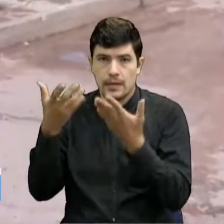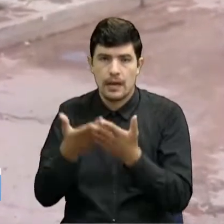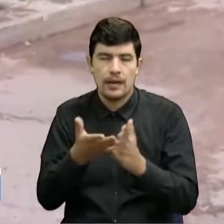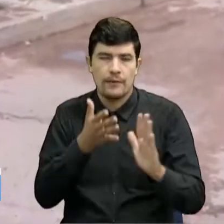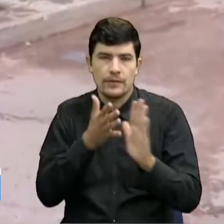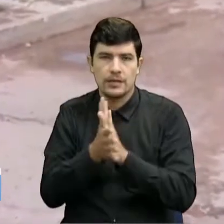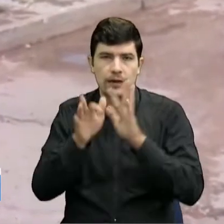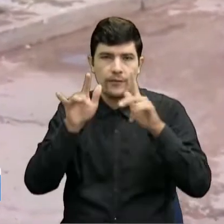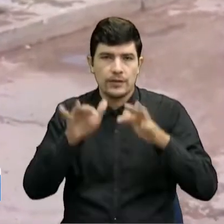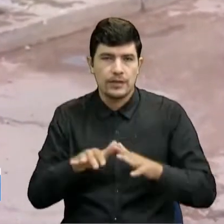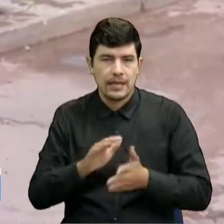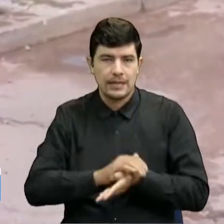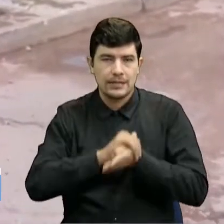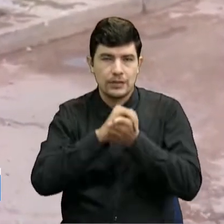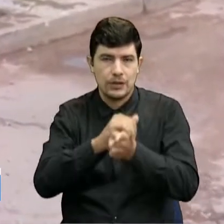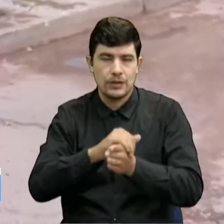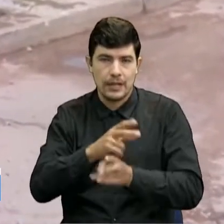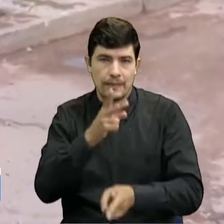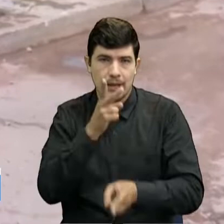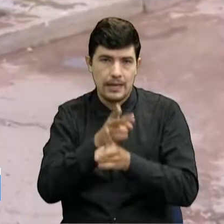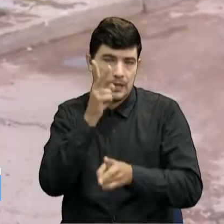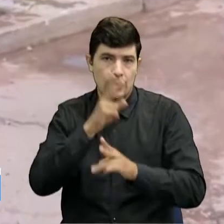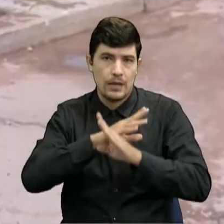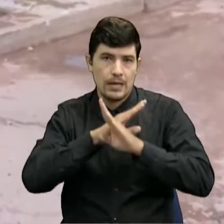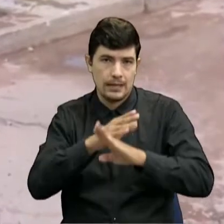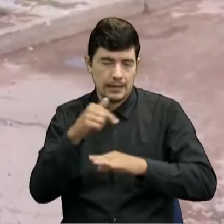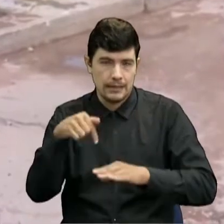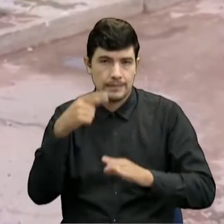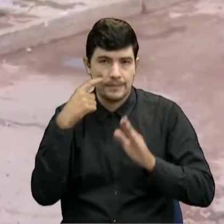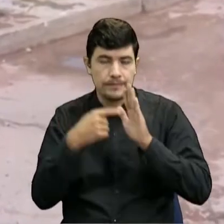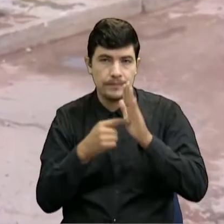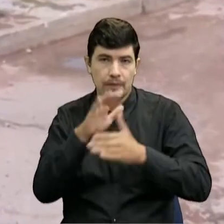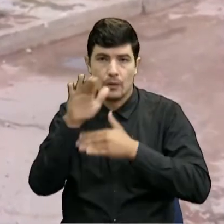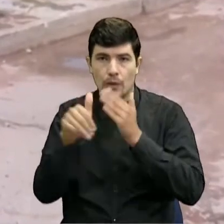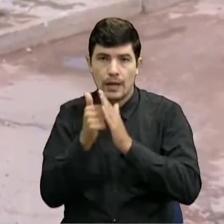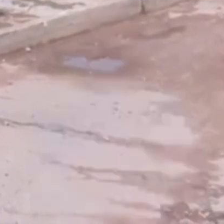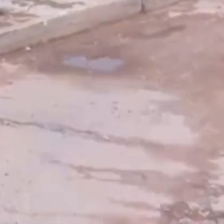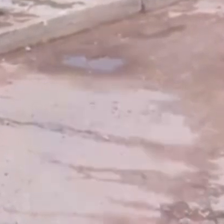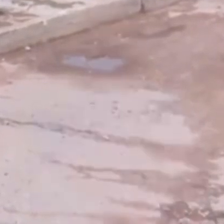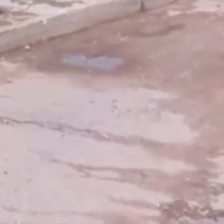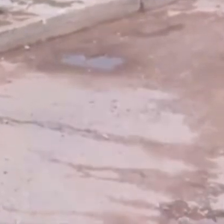municipio. Es la información que tenemos. Para Oriente Noticias, Dolly Xiomara Niño, estamos informando.